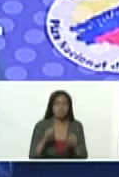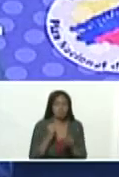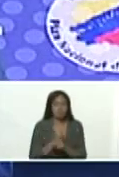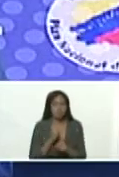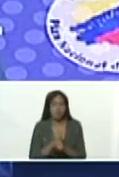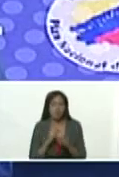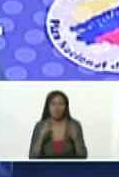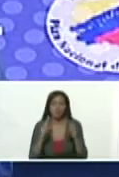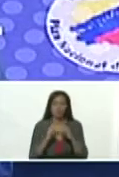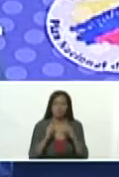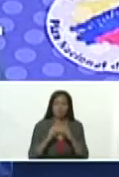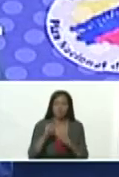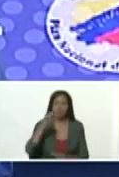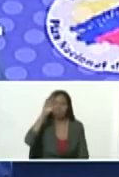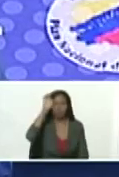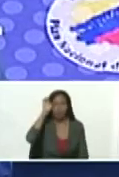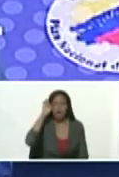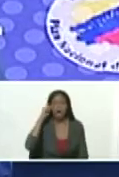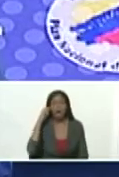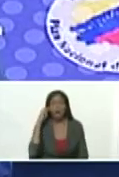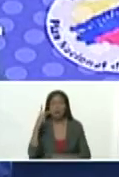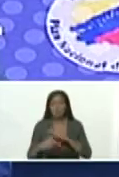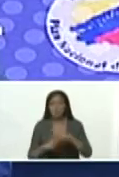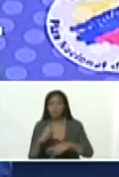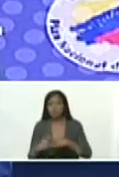el conocimiento y la producción,